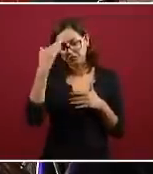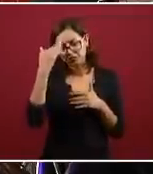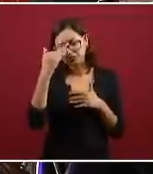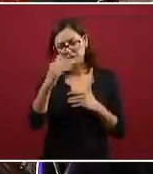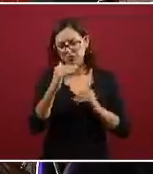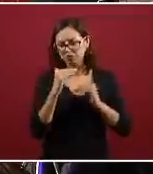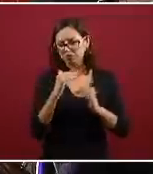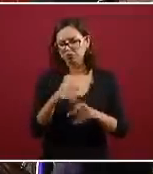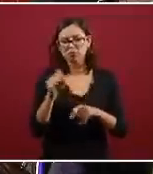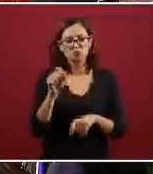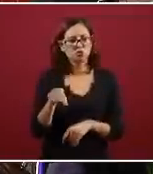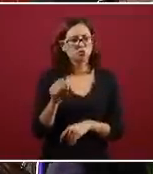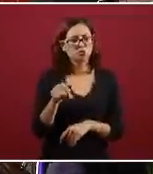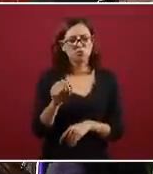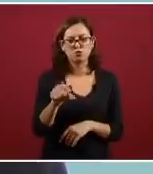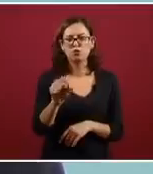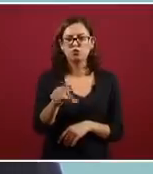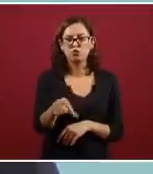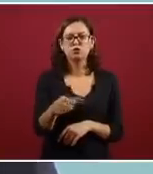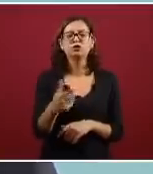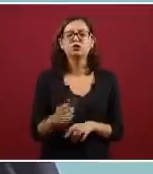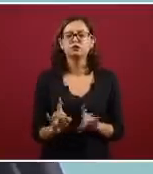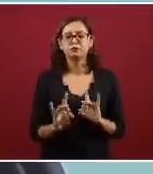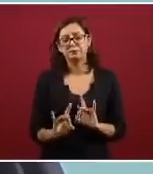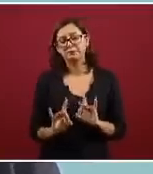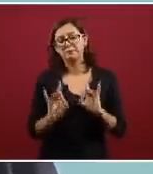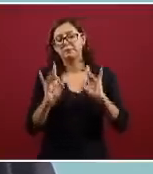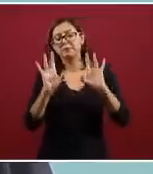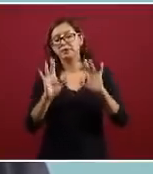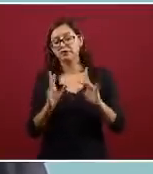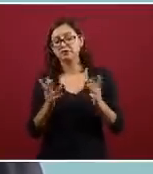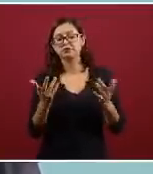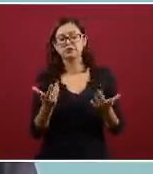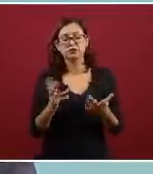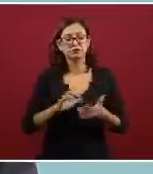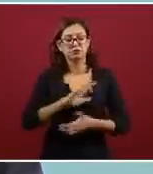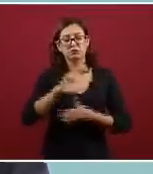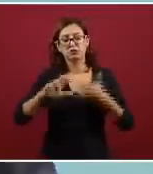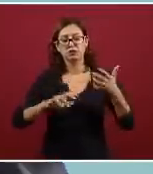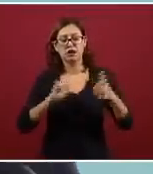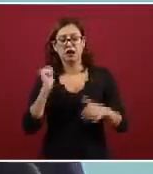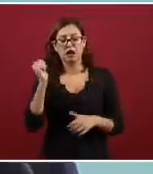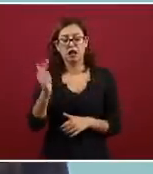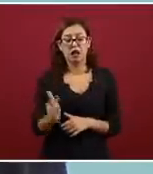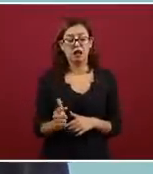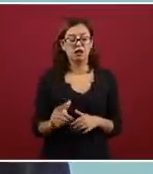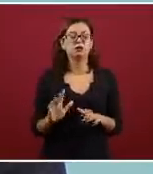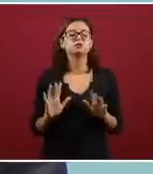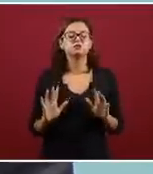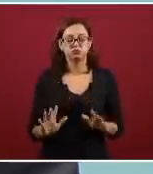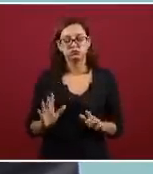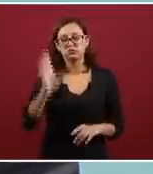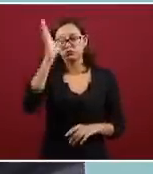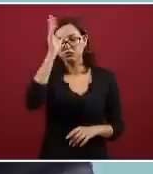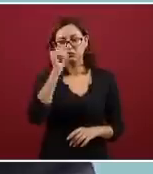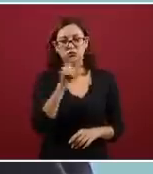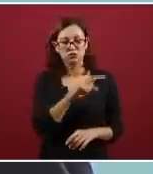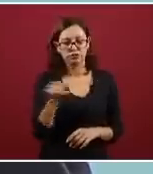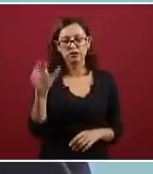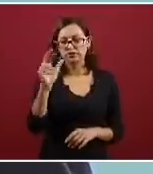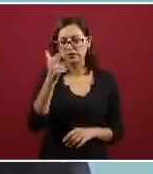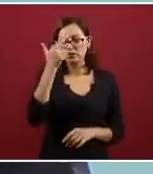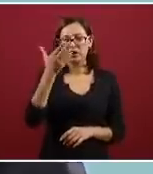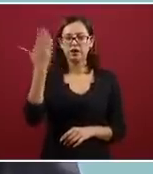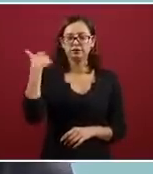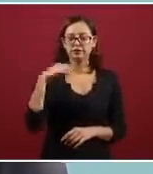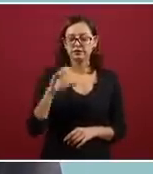acuerdos equilibrados sobre casos fortuitos y fuerzas mayores. Recuerdan ustedes que la CFE había estado